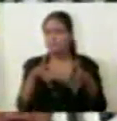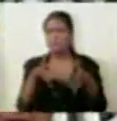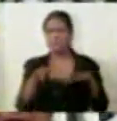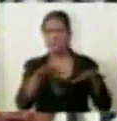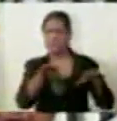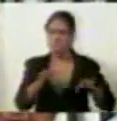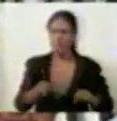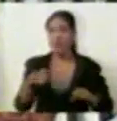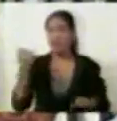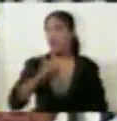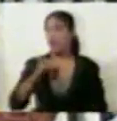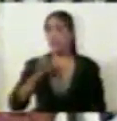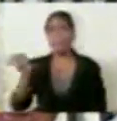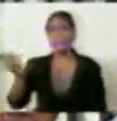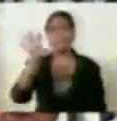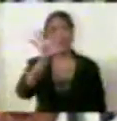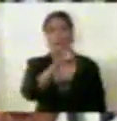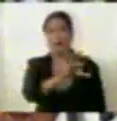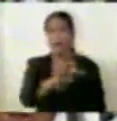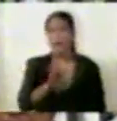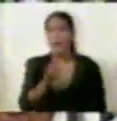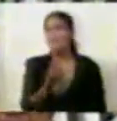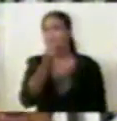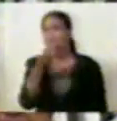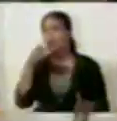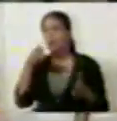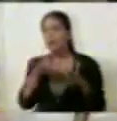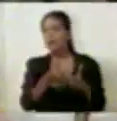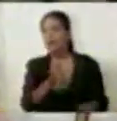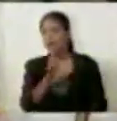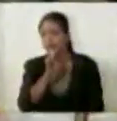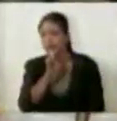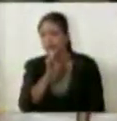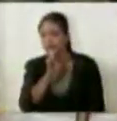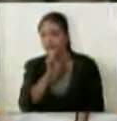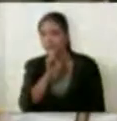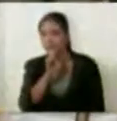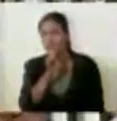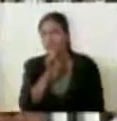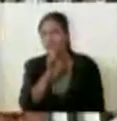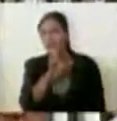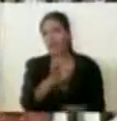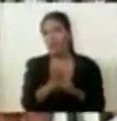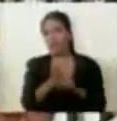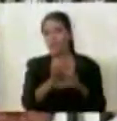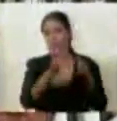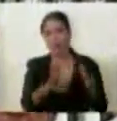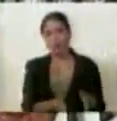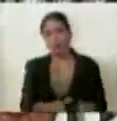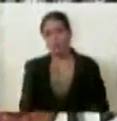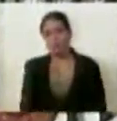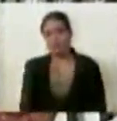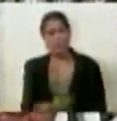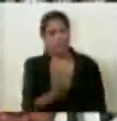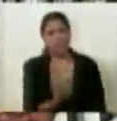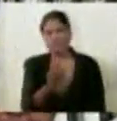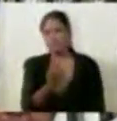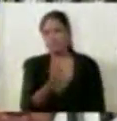neoliberalismo en cualquier país, al primero que atacan, a la primera que atacan, es a la clase trabajadora, a la primera.